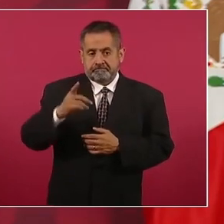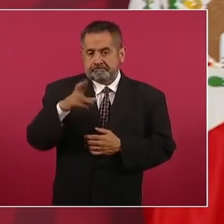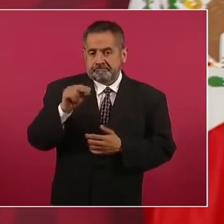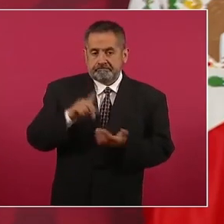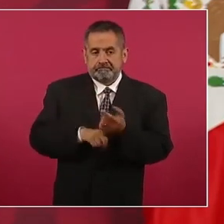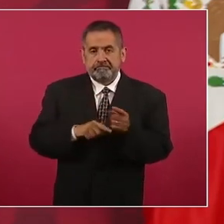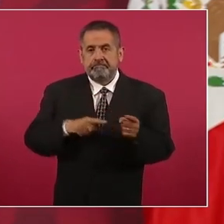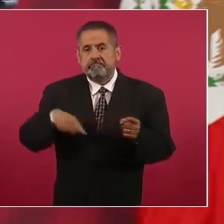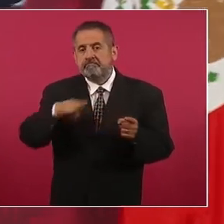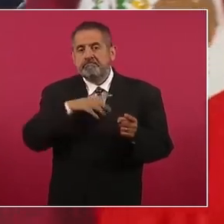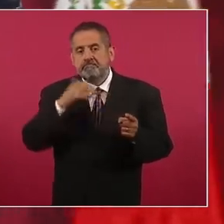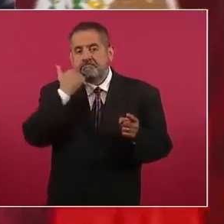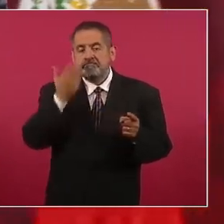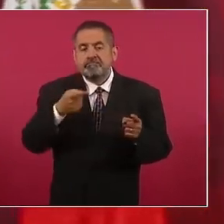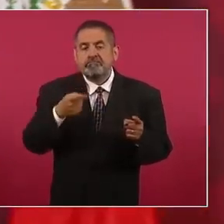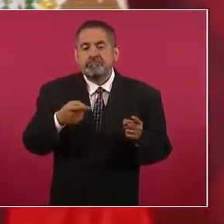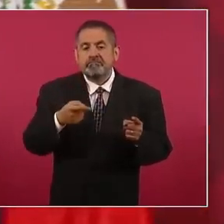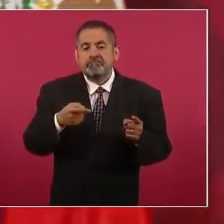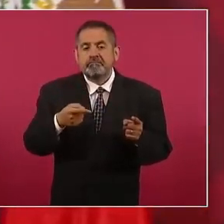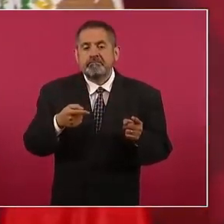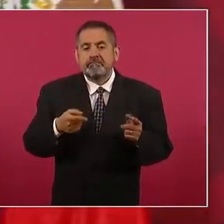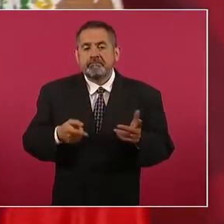porque querían